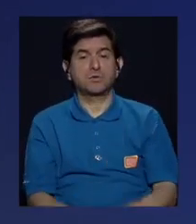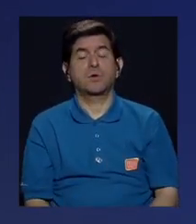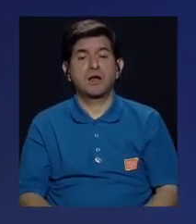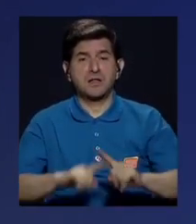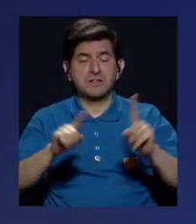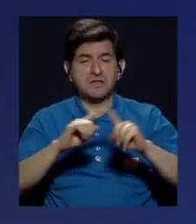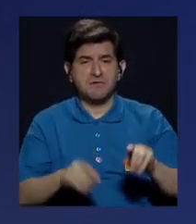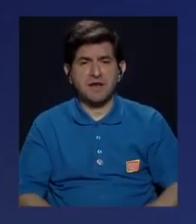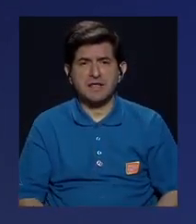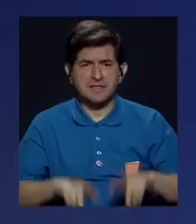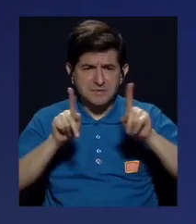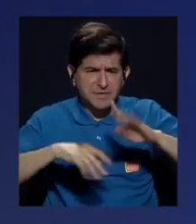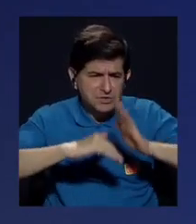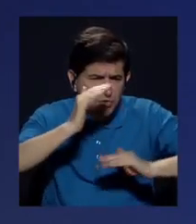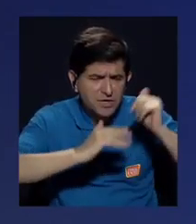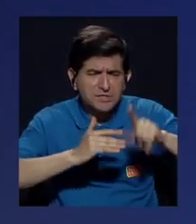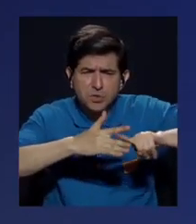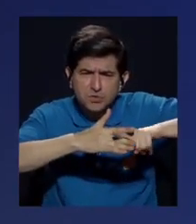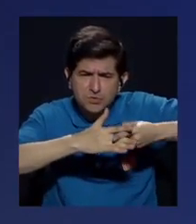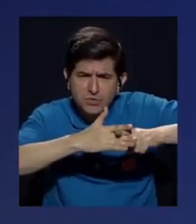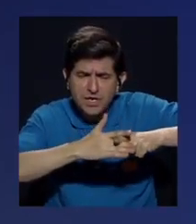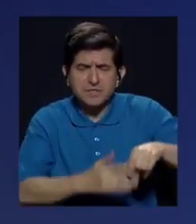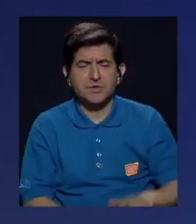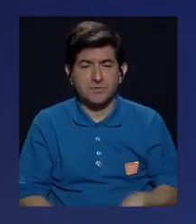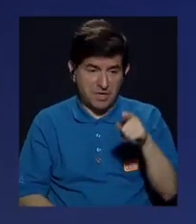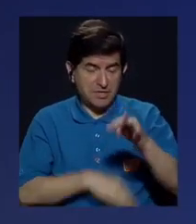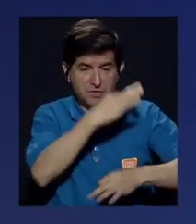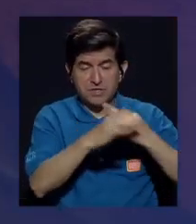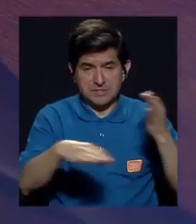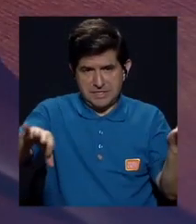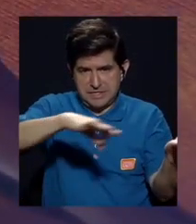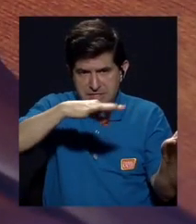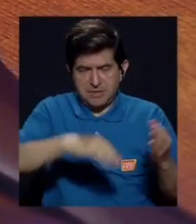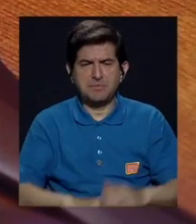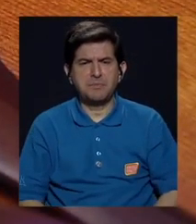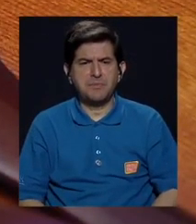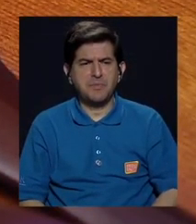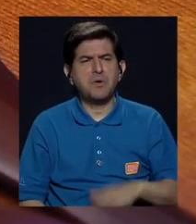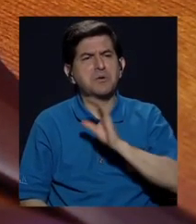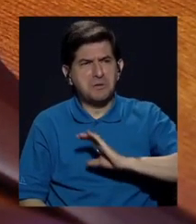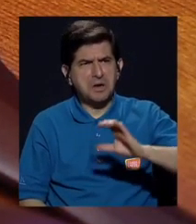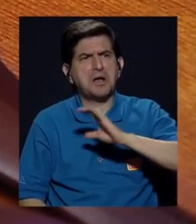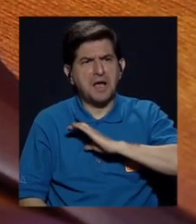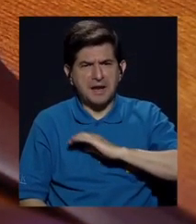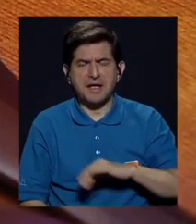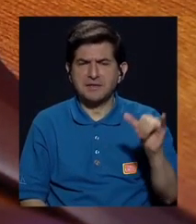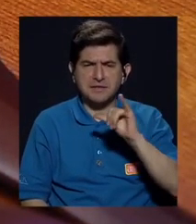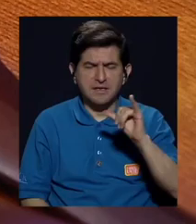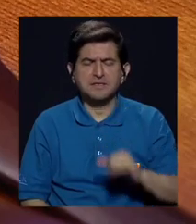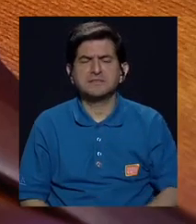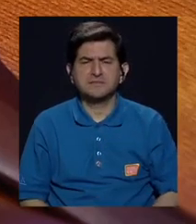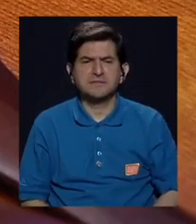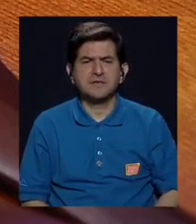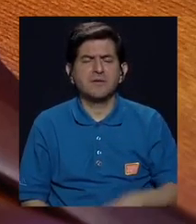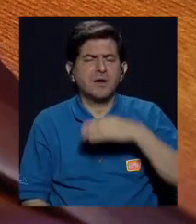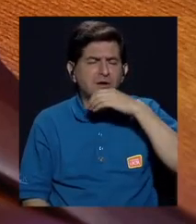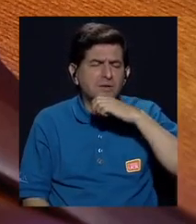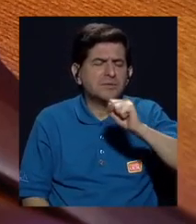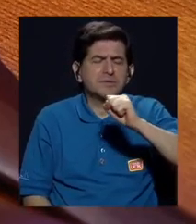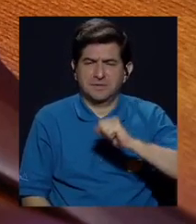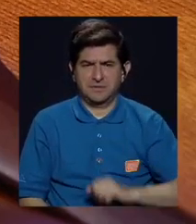luthieres, los que construyen el violín, uh-huh. Que le llegan a las características de instrumentos